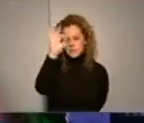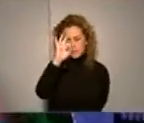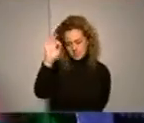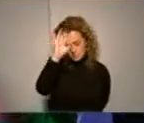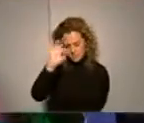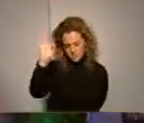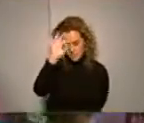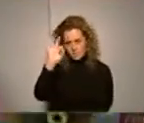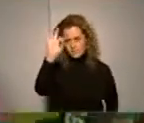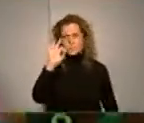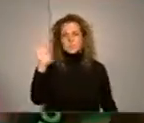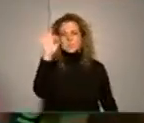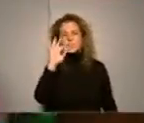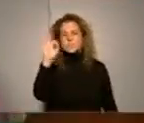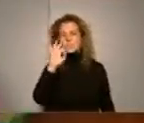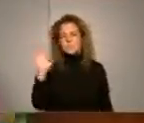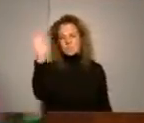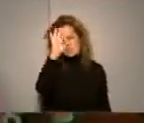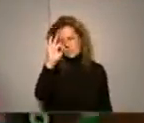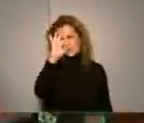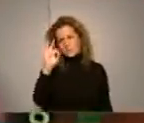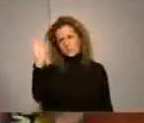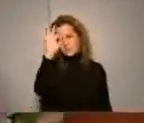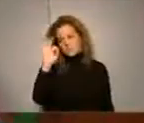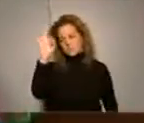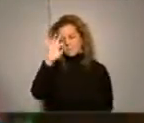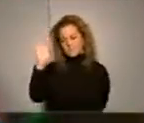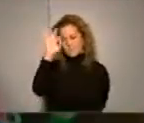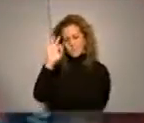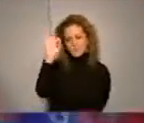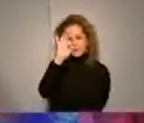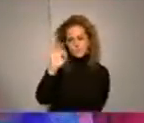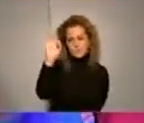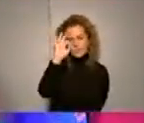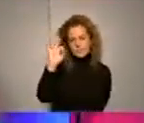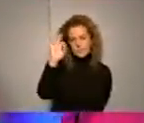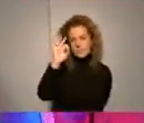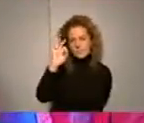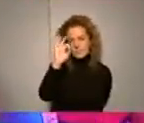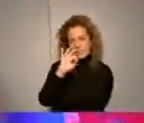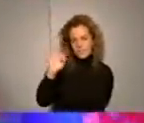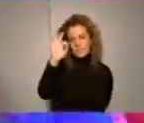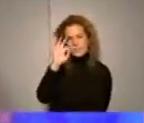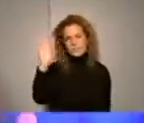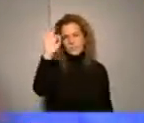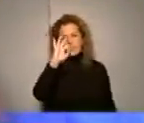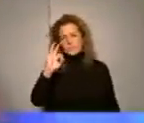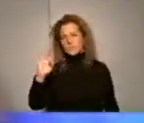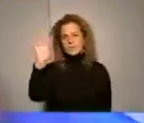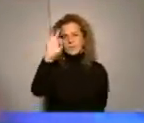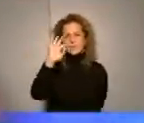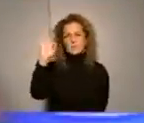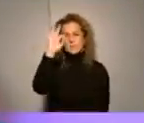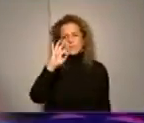magma. Como dicen en Las Palmas, cuando las barbas de tu vecino veas cortar, con las tuyas a depilar,